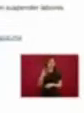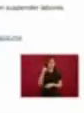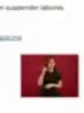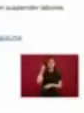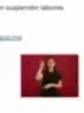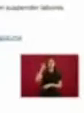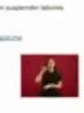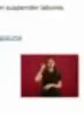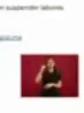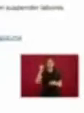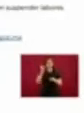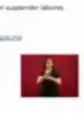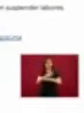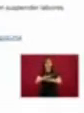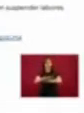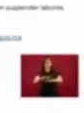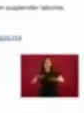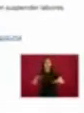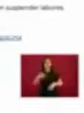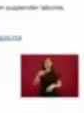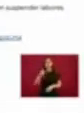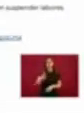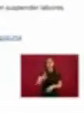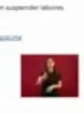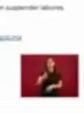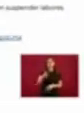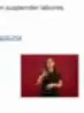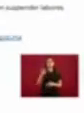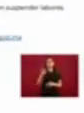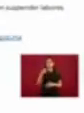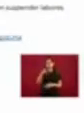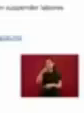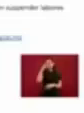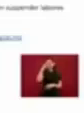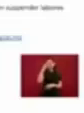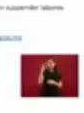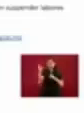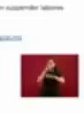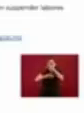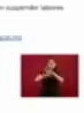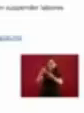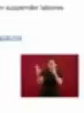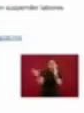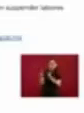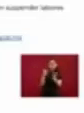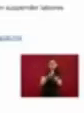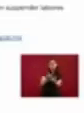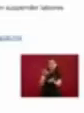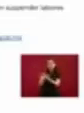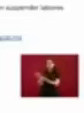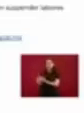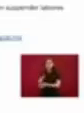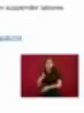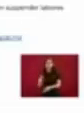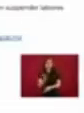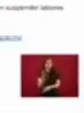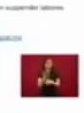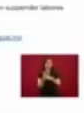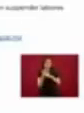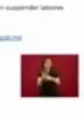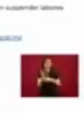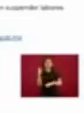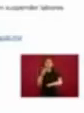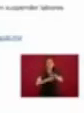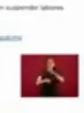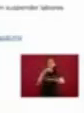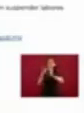pico en Nueva York se alcanza en la primera quincena de abril, pero en Florida es la primera quincena de mayo. Sí, señor, y ahí hacia allá vamos nosotros. Entonces, porque